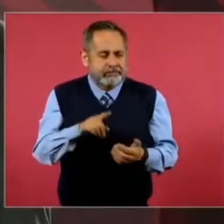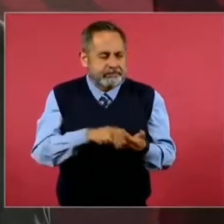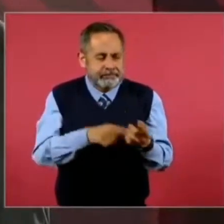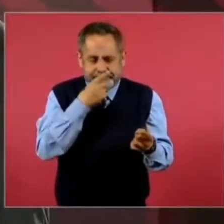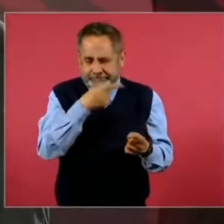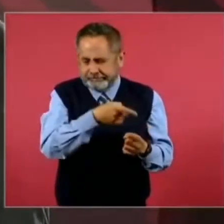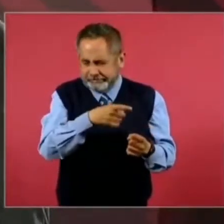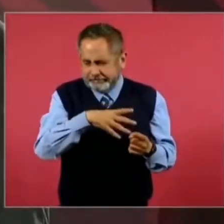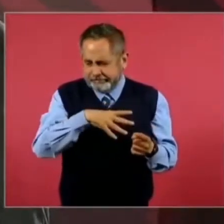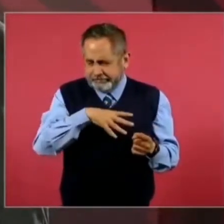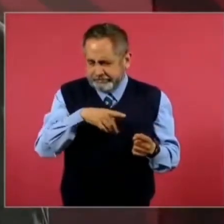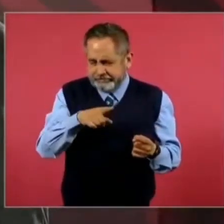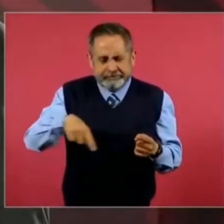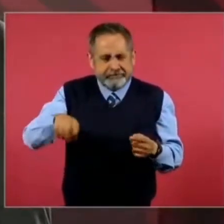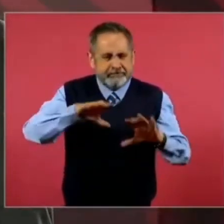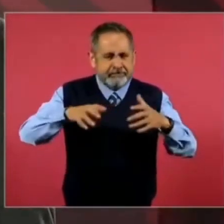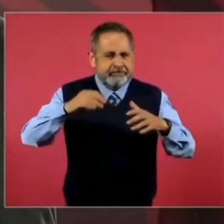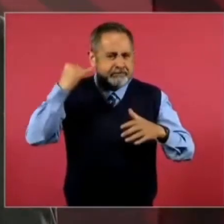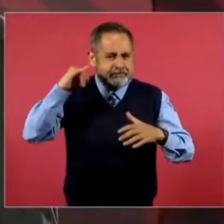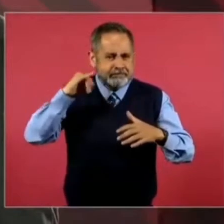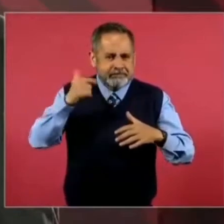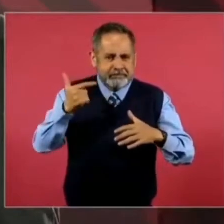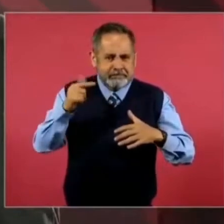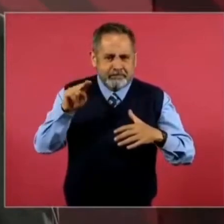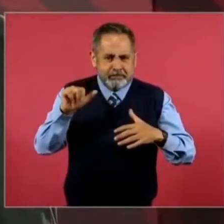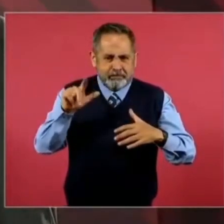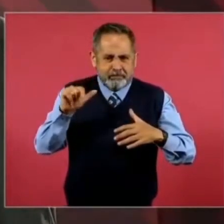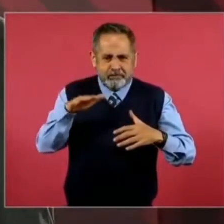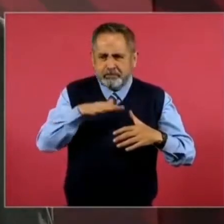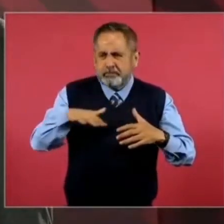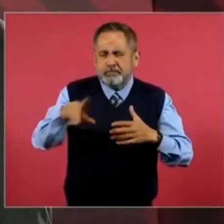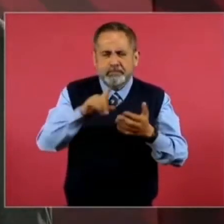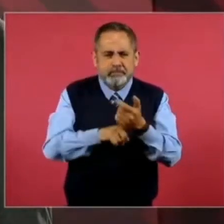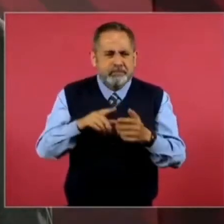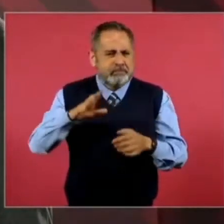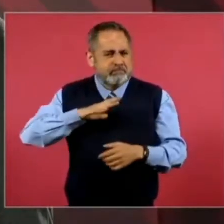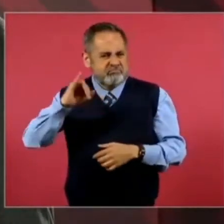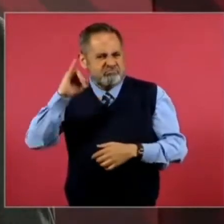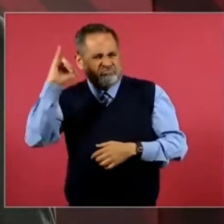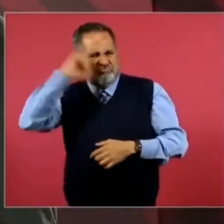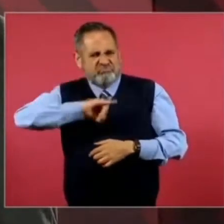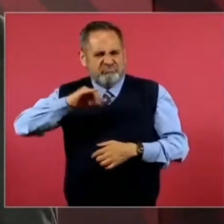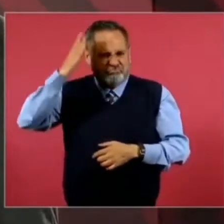había en Iguala en ese entonces un capo,